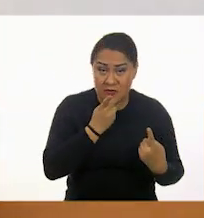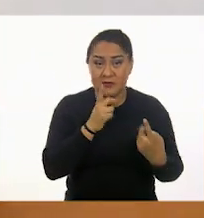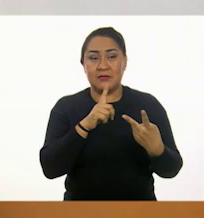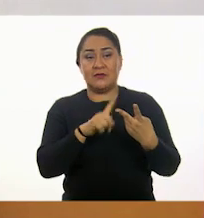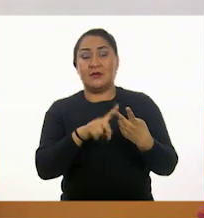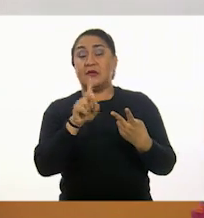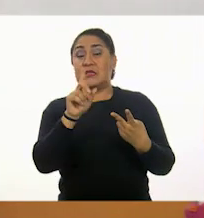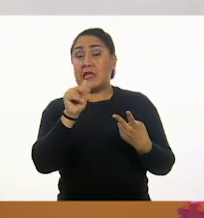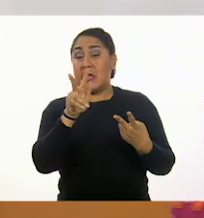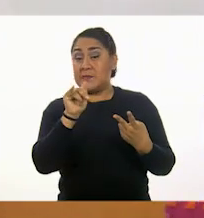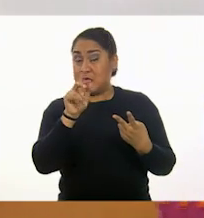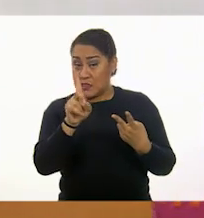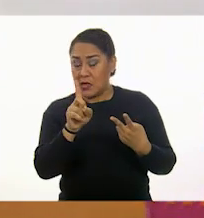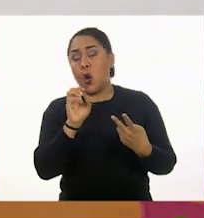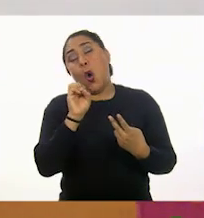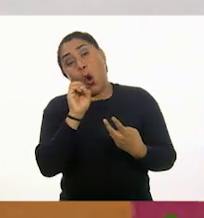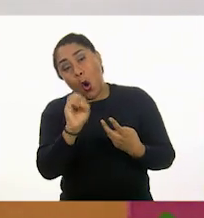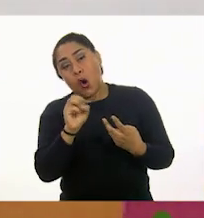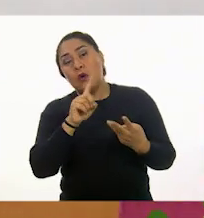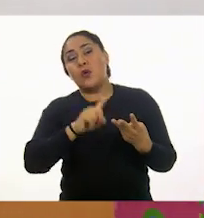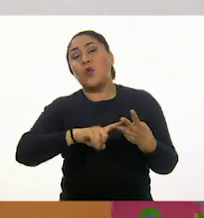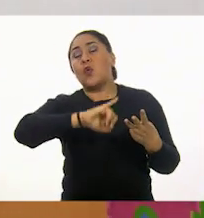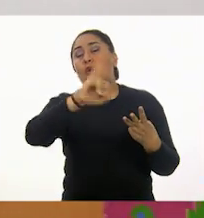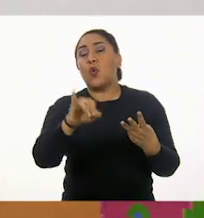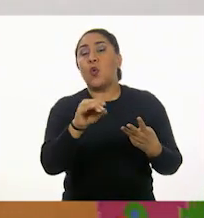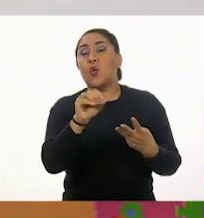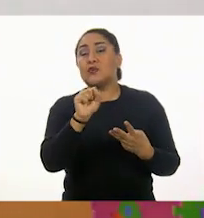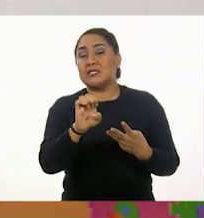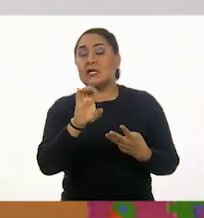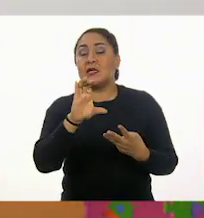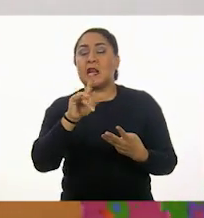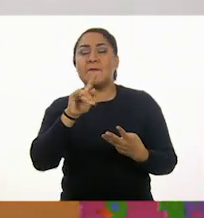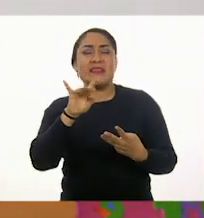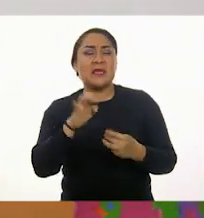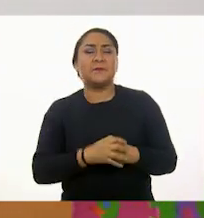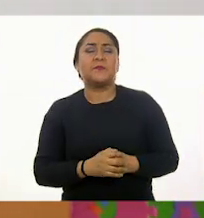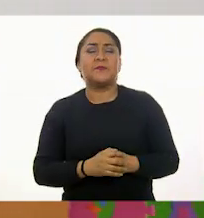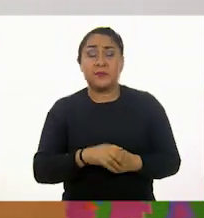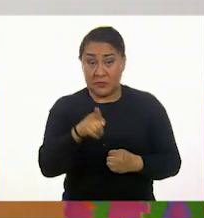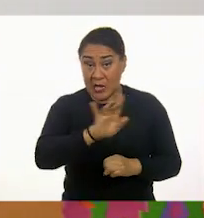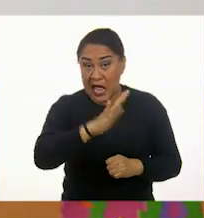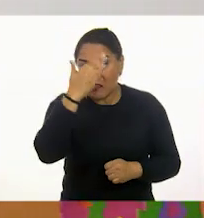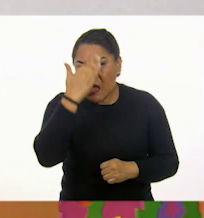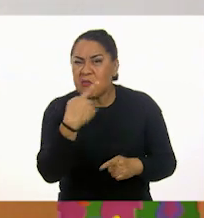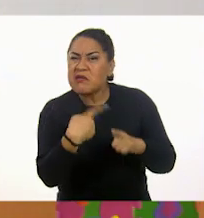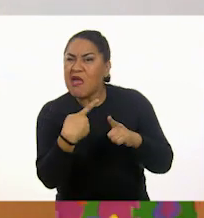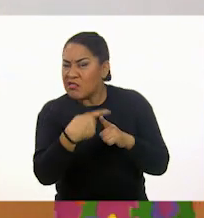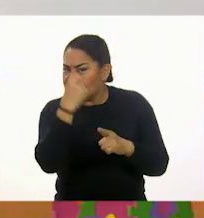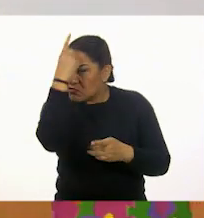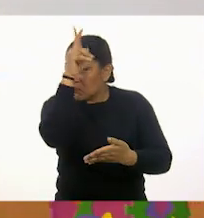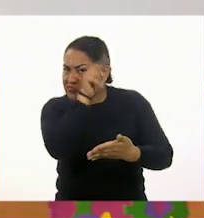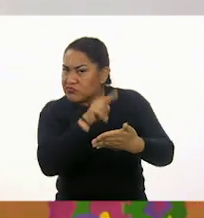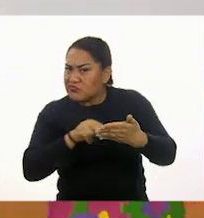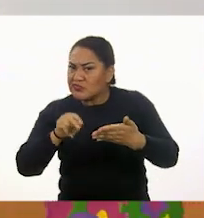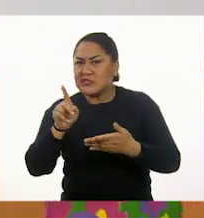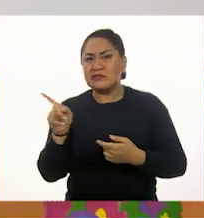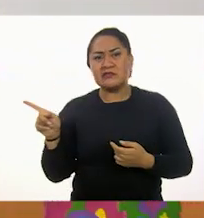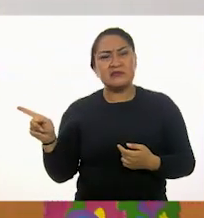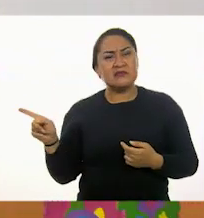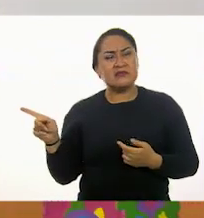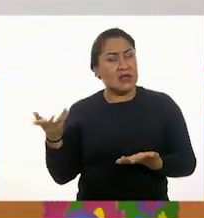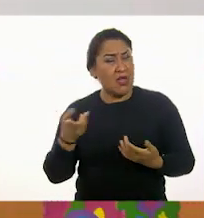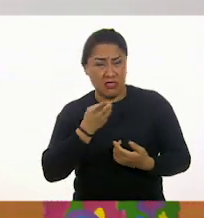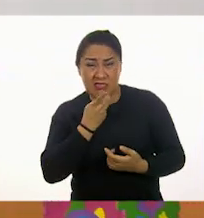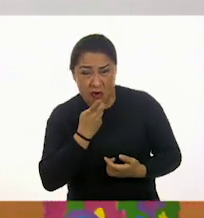de David Alfaro Siqueiros o José Clemente Orozco? ¿Ustedes saben? ¿De quién será? ¿Quién? ¿De